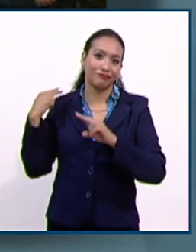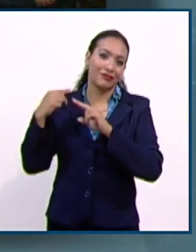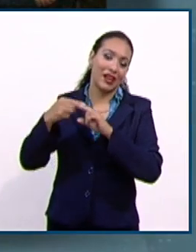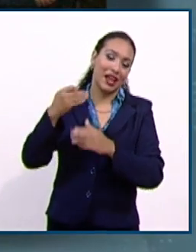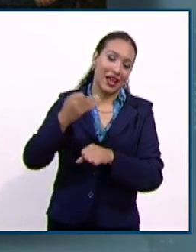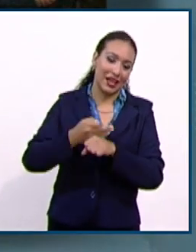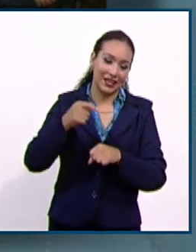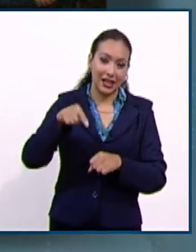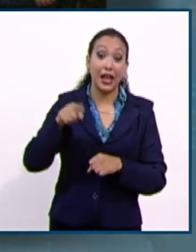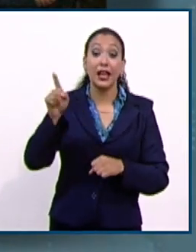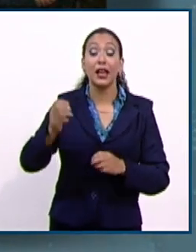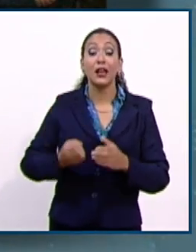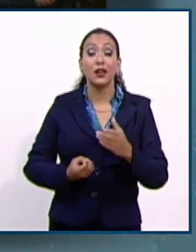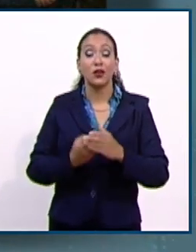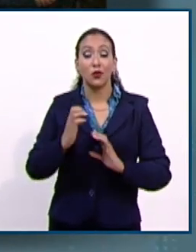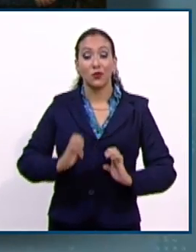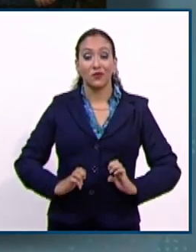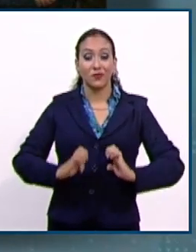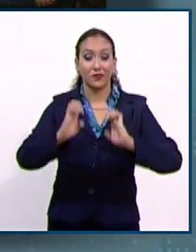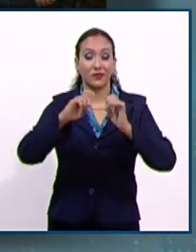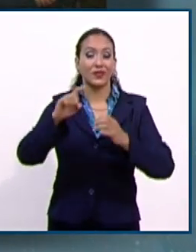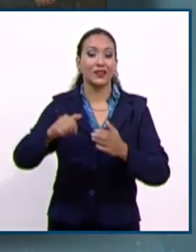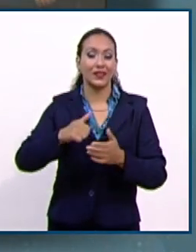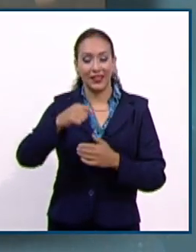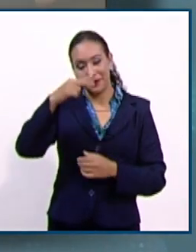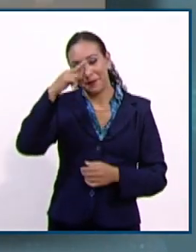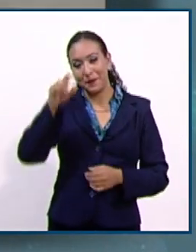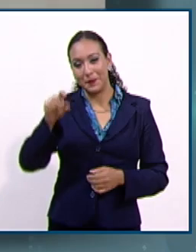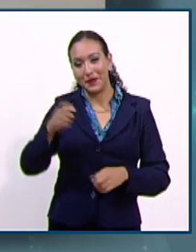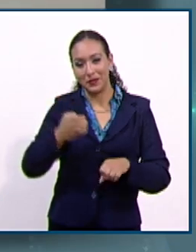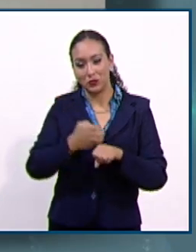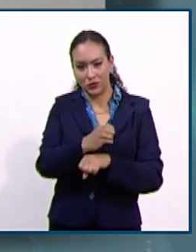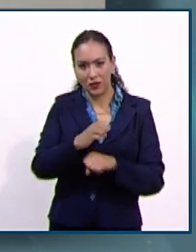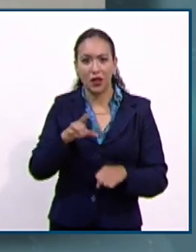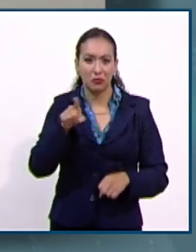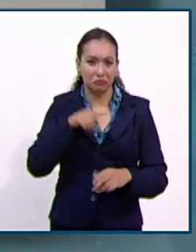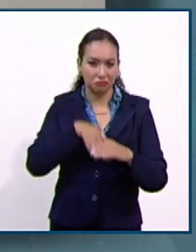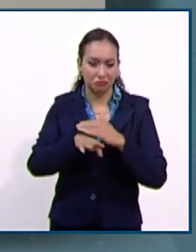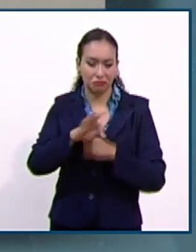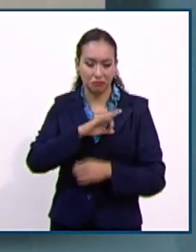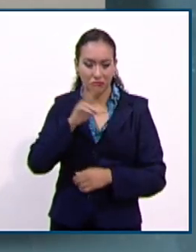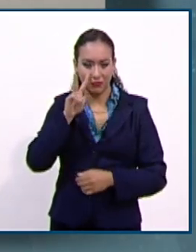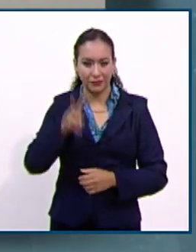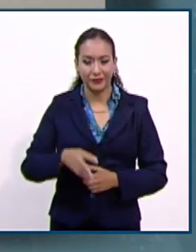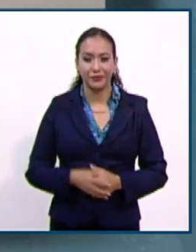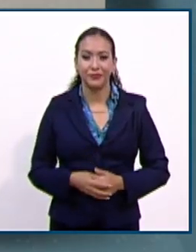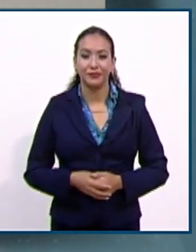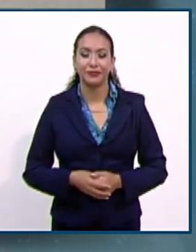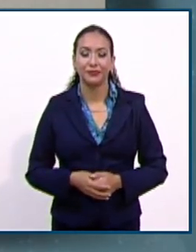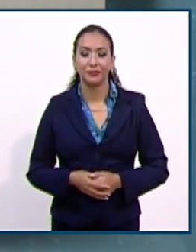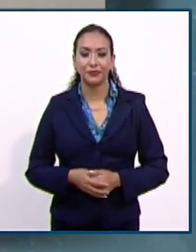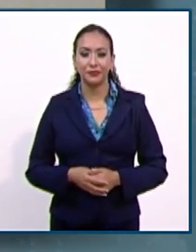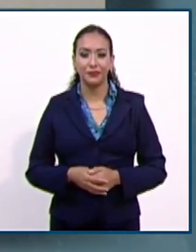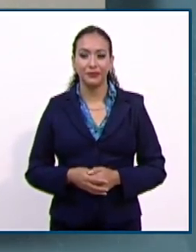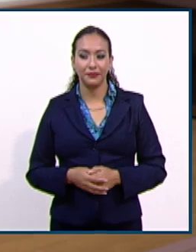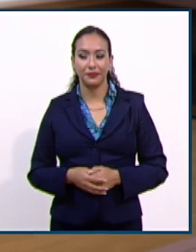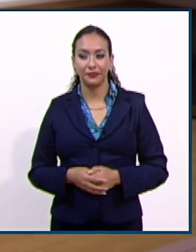nuevo Palacio de Justicia, ubicado en la capital del estado. Para el canal del Poder Judicial de la Federación, Jesús Daza.